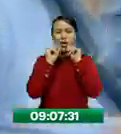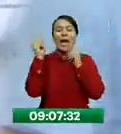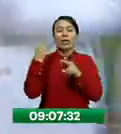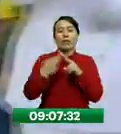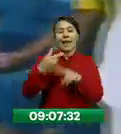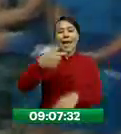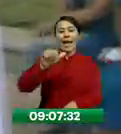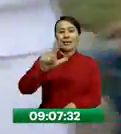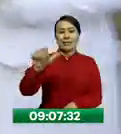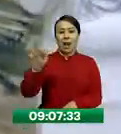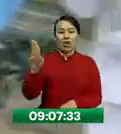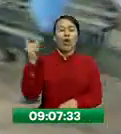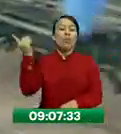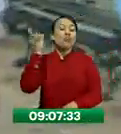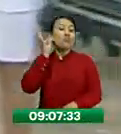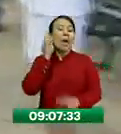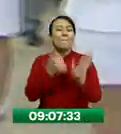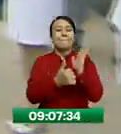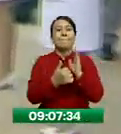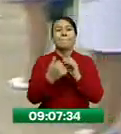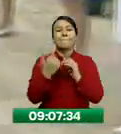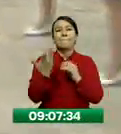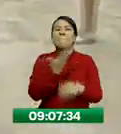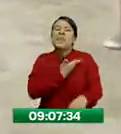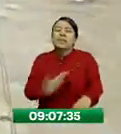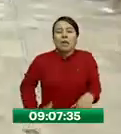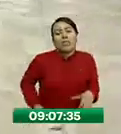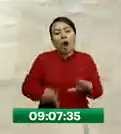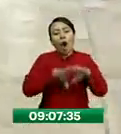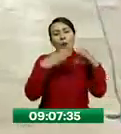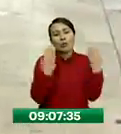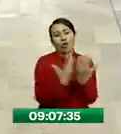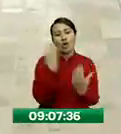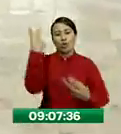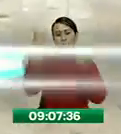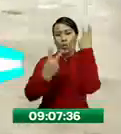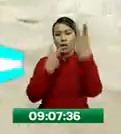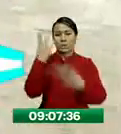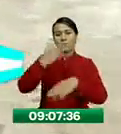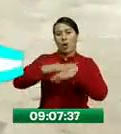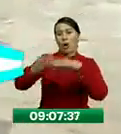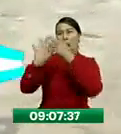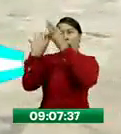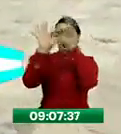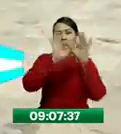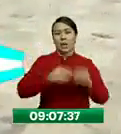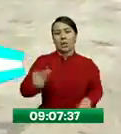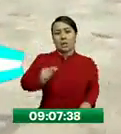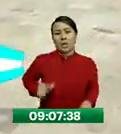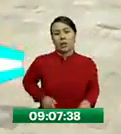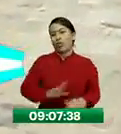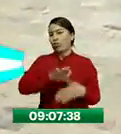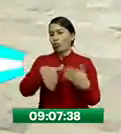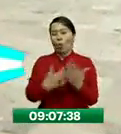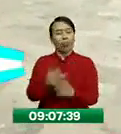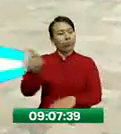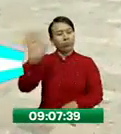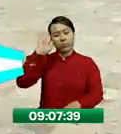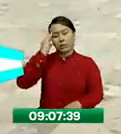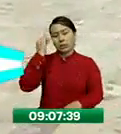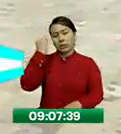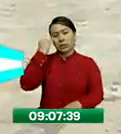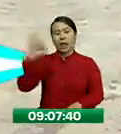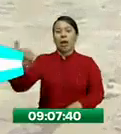quien está dando la bienvenida también a los asistentes y quienes van a participar en ese desfile, el primer